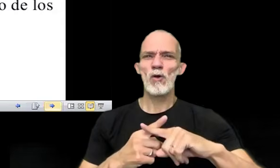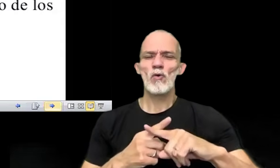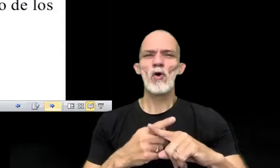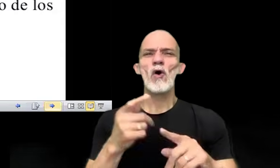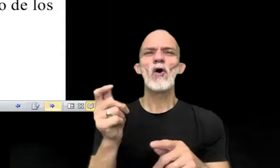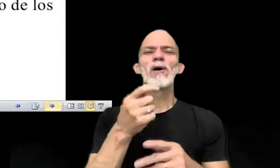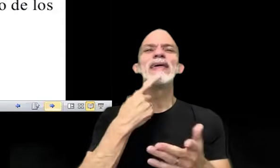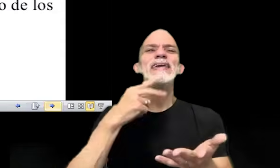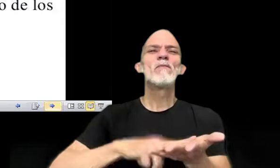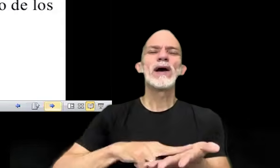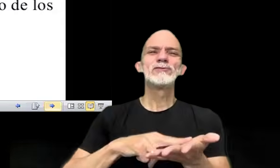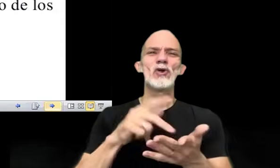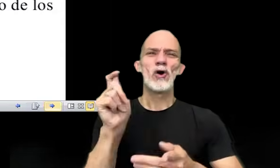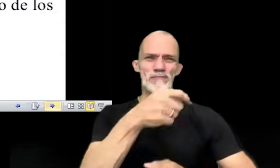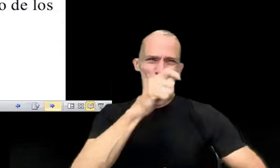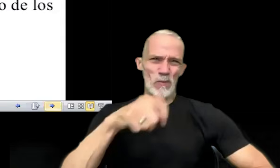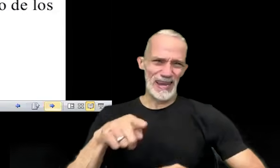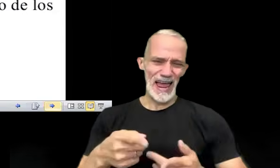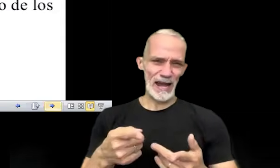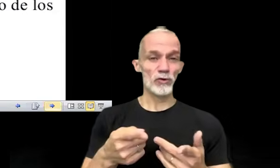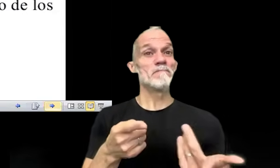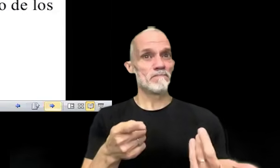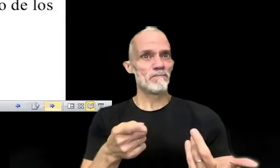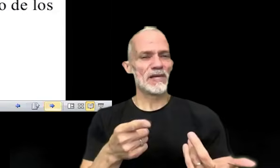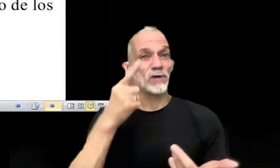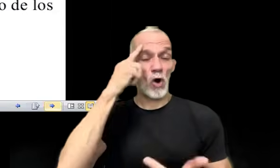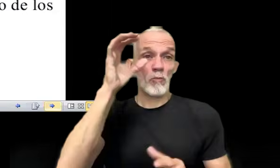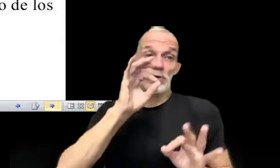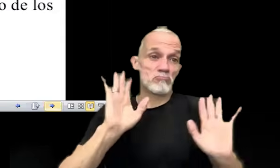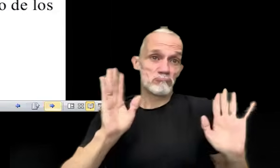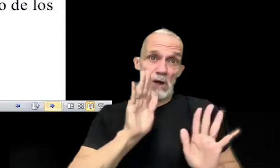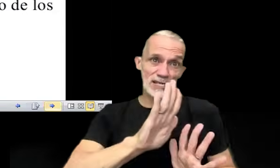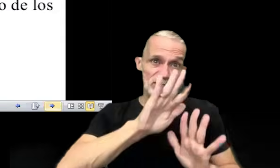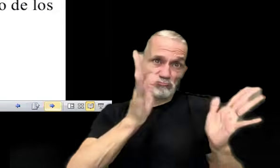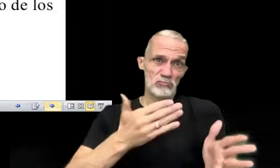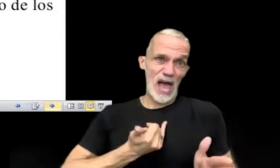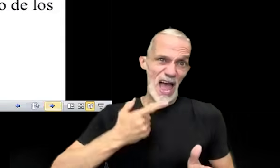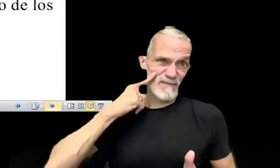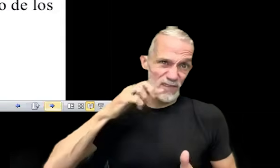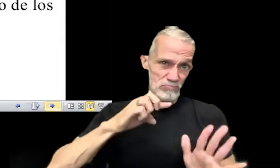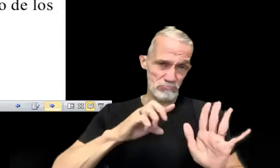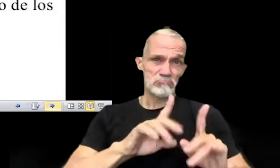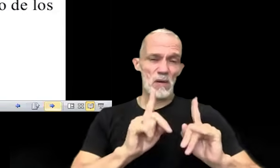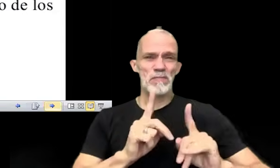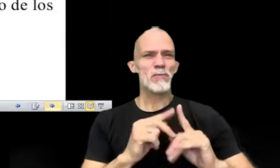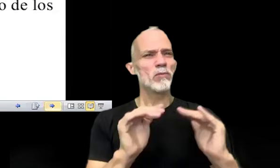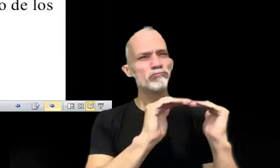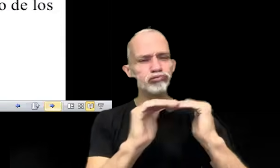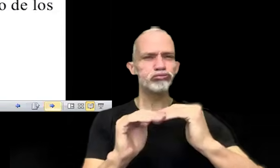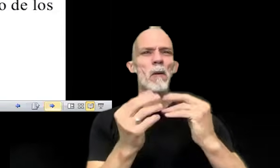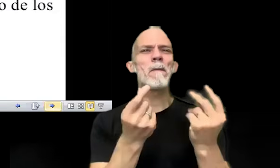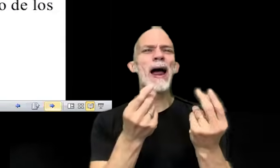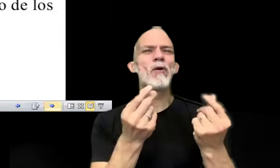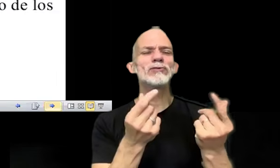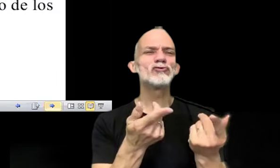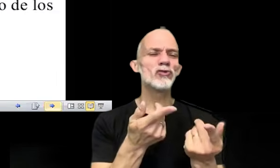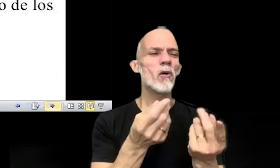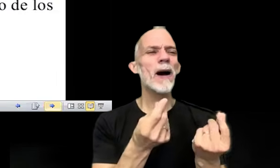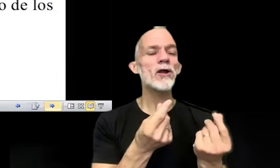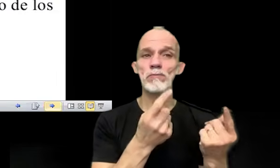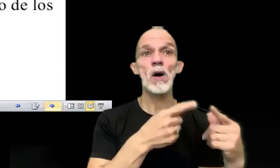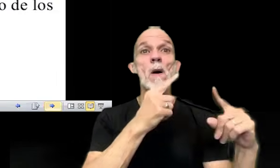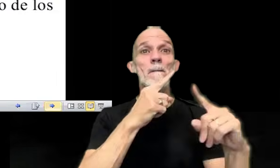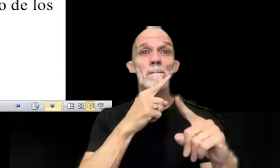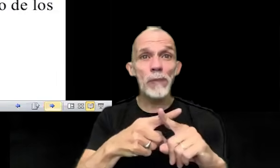impuesto inmobiliario. Es la primera opinión del fisco en que la evaluación fiscal homogénea, ¿sí?, debe